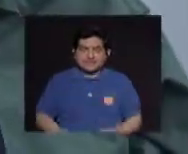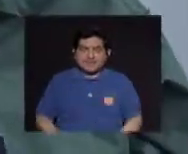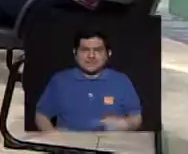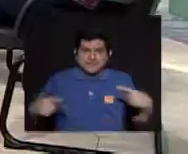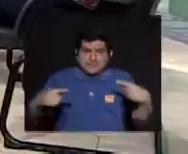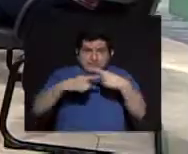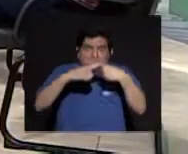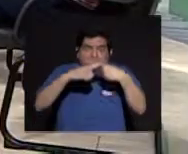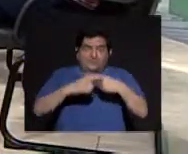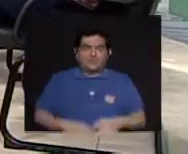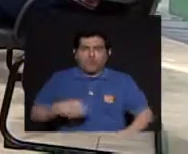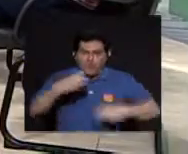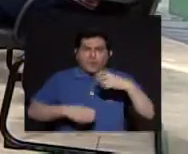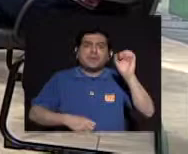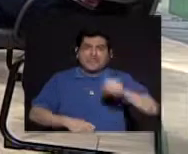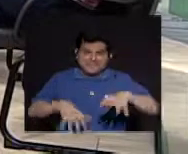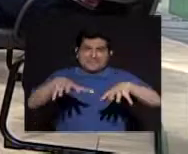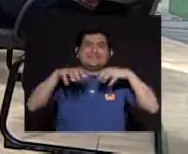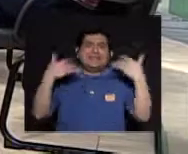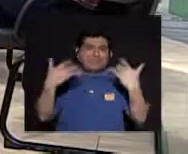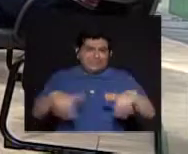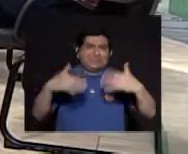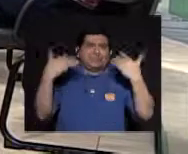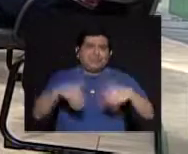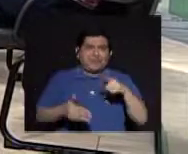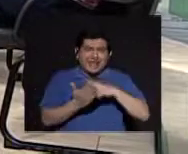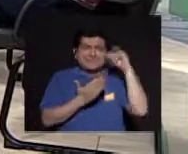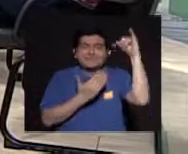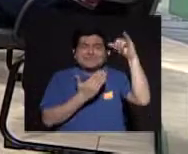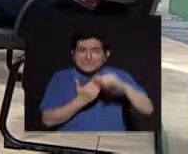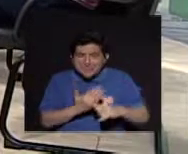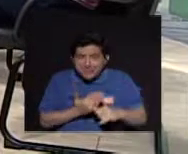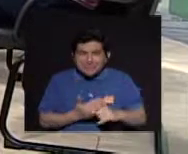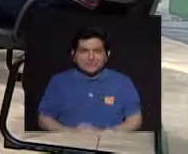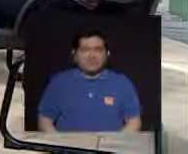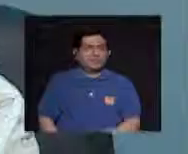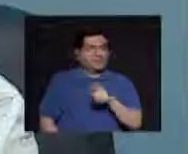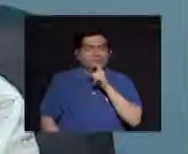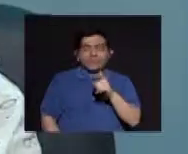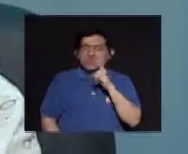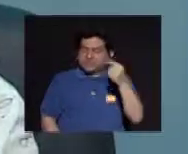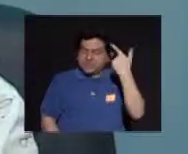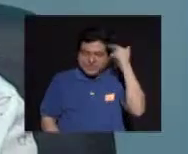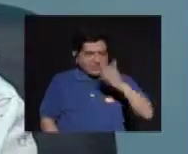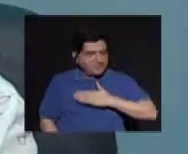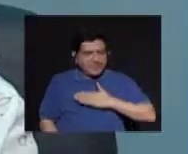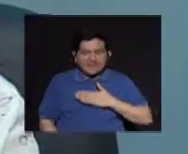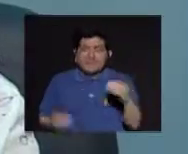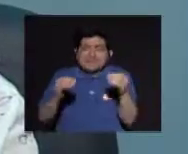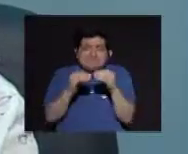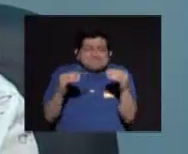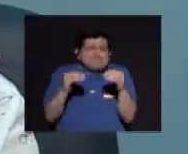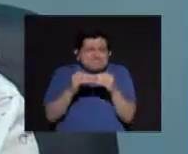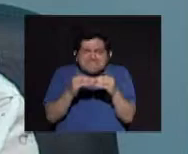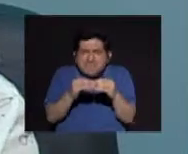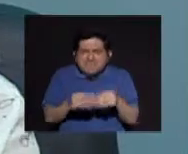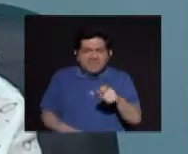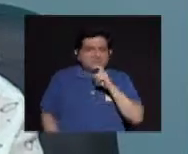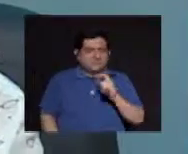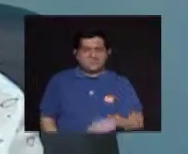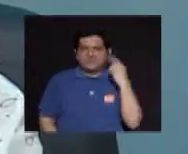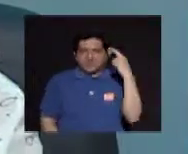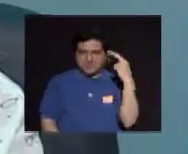choques. Sí, pueden haber muchas tensiones. De hecho, este proyecto fue muy difícil para mí, fue uno de los más